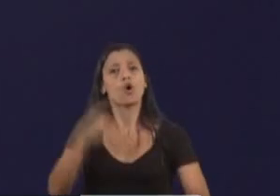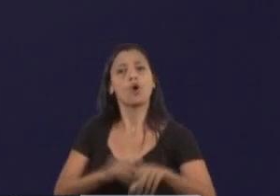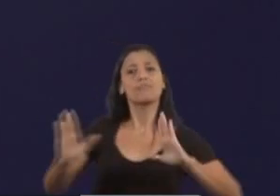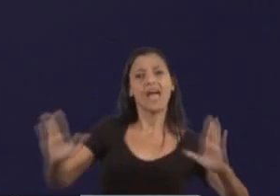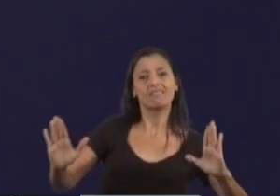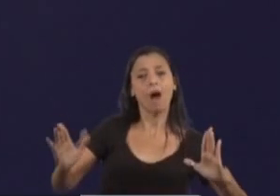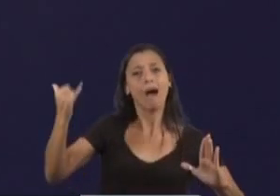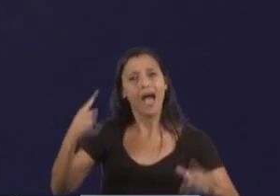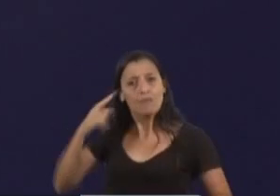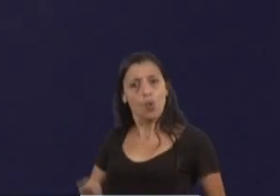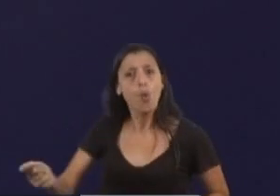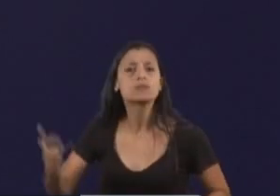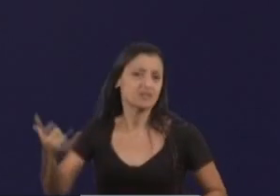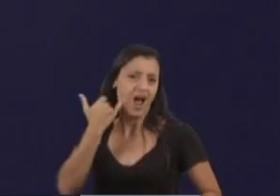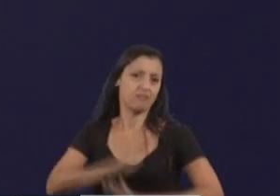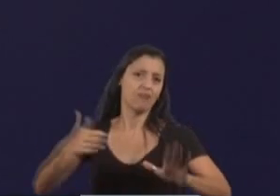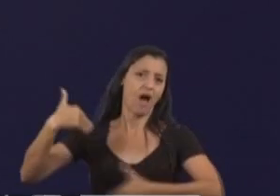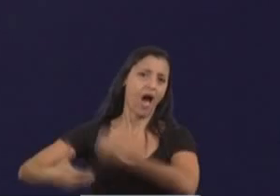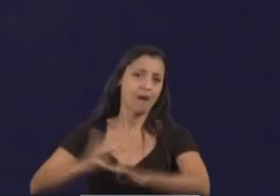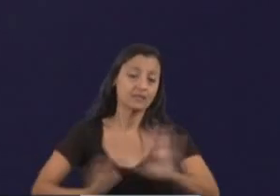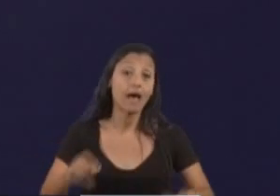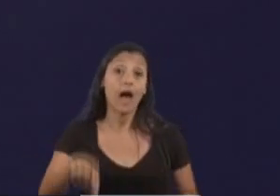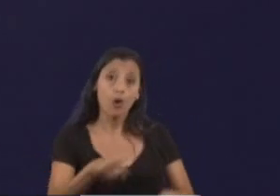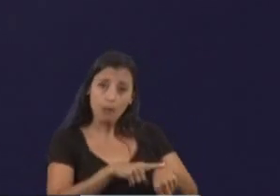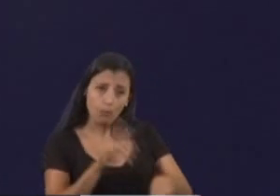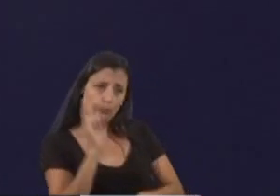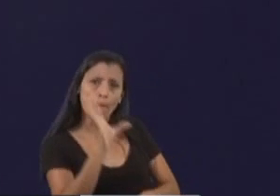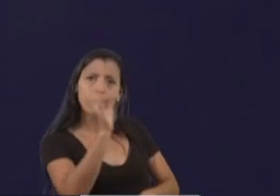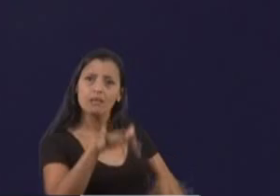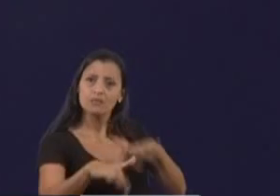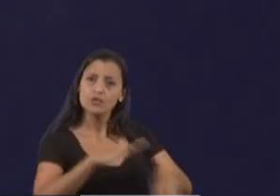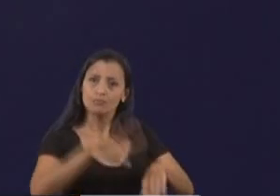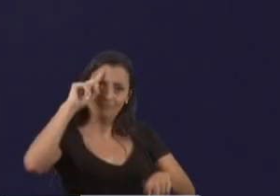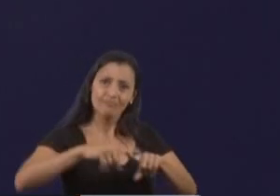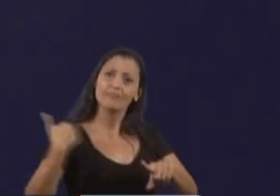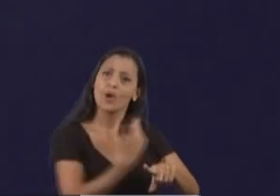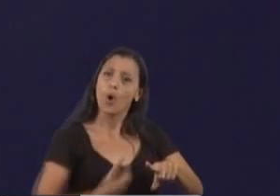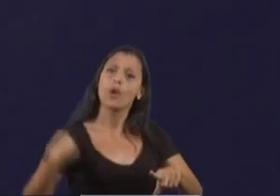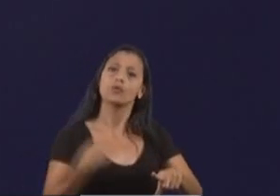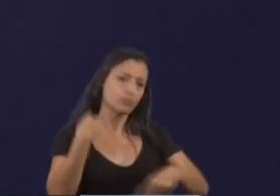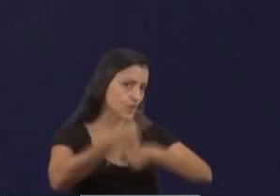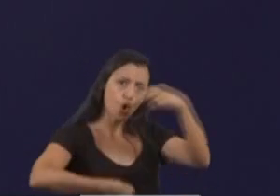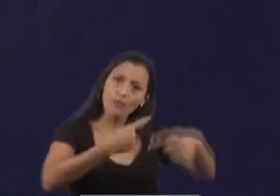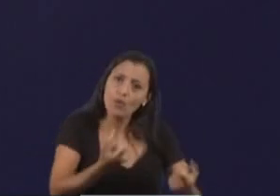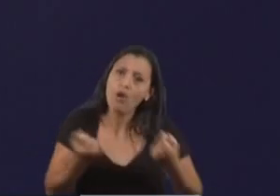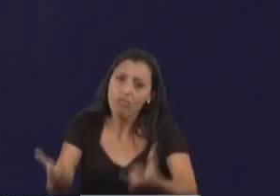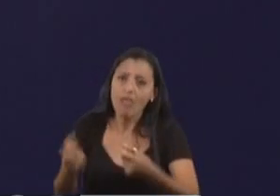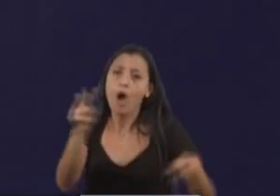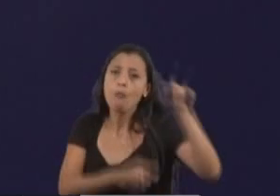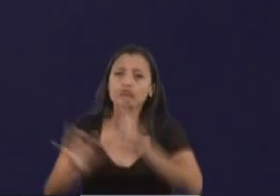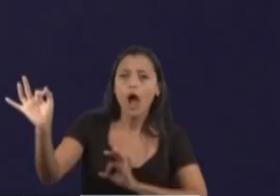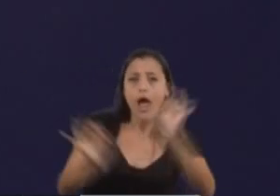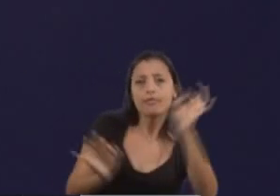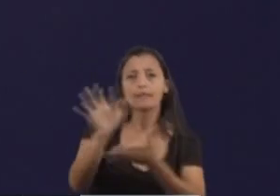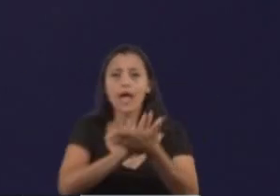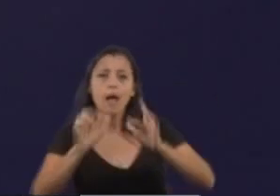procesal además sumamente avanzada. Frente a esta situación heredada, continuará haciendo todo lo que está a su alcance para buscar alternativas de solución